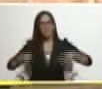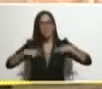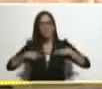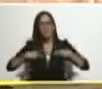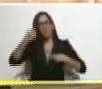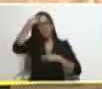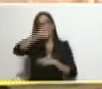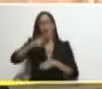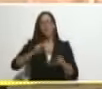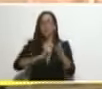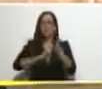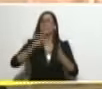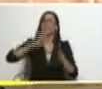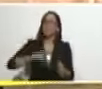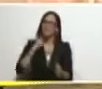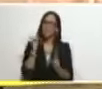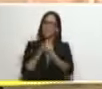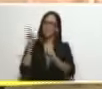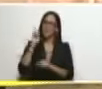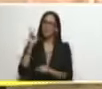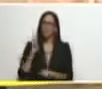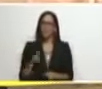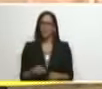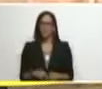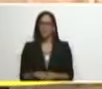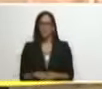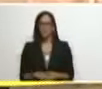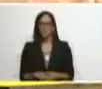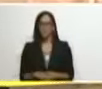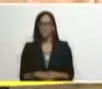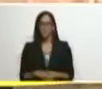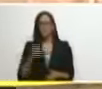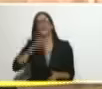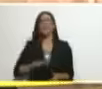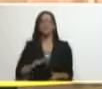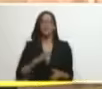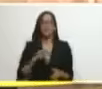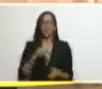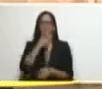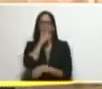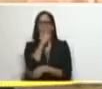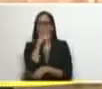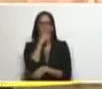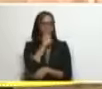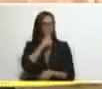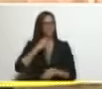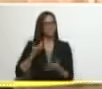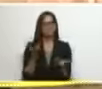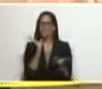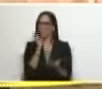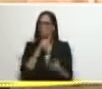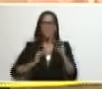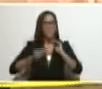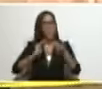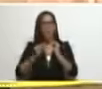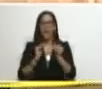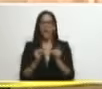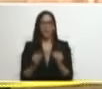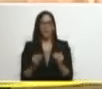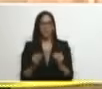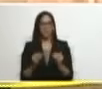palestino. Y así lo decimos desde Venezuela. Está cuestionada la moralidad